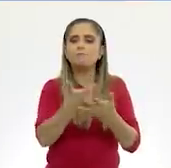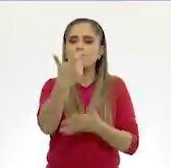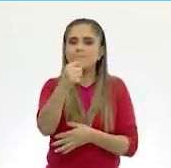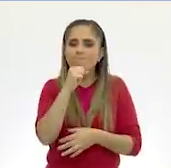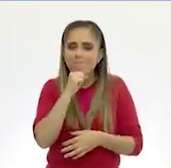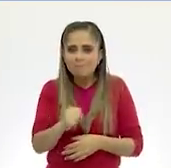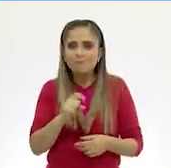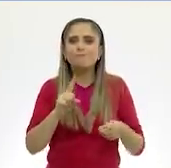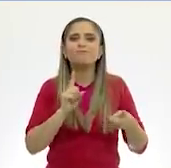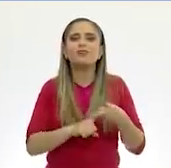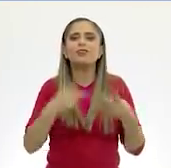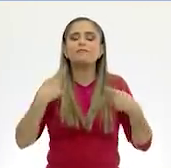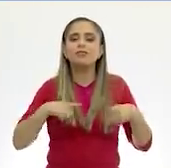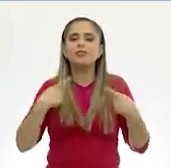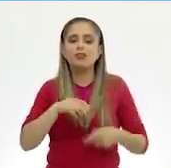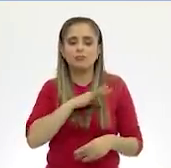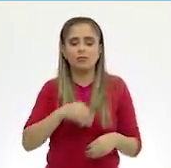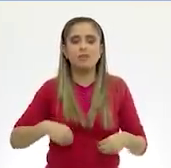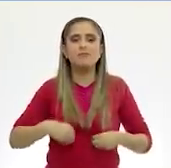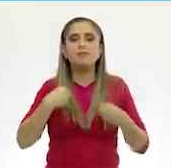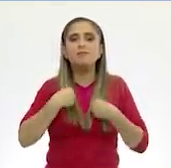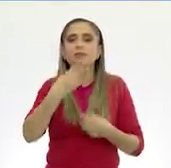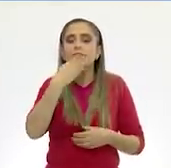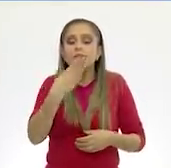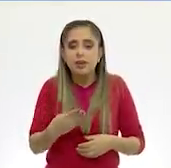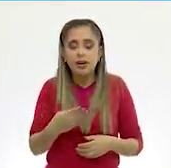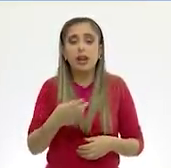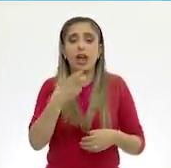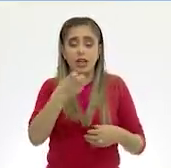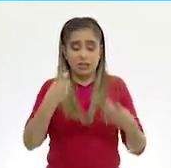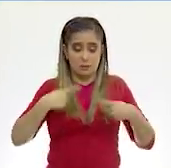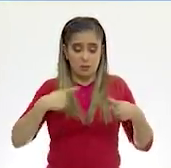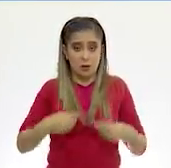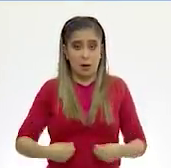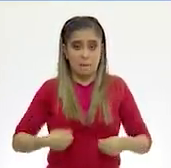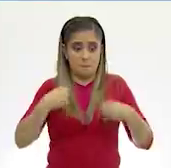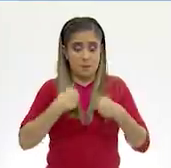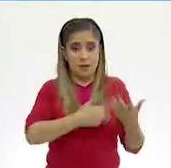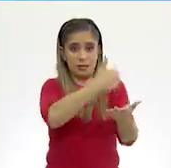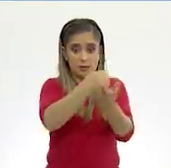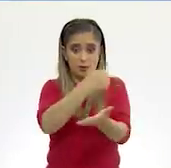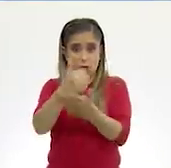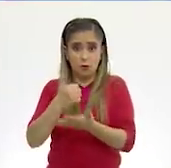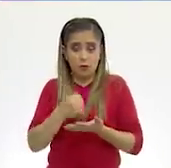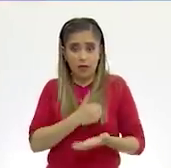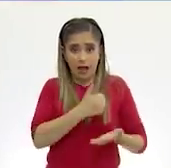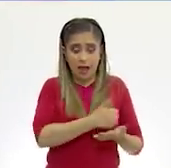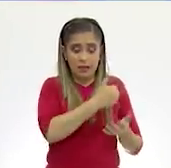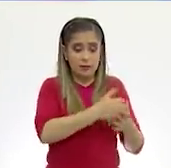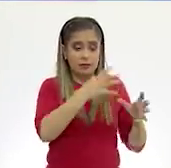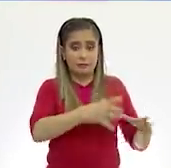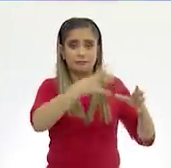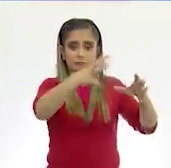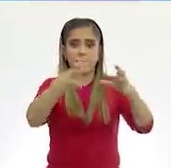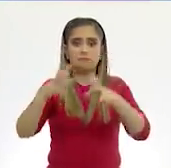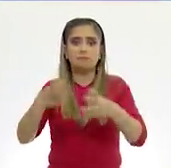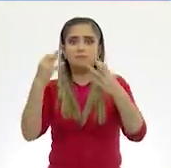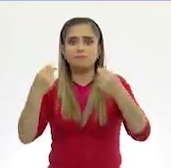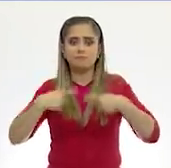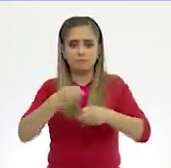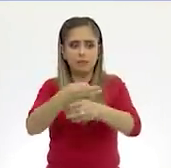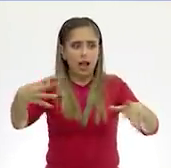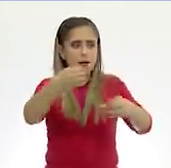públicos. La población urbana, es decir, la que habita en localidades mayores a 2.500 habitantes, comenzó a crecer más que